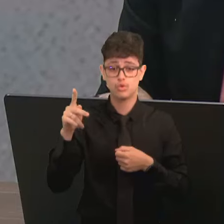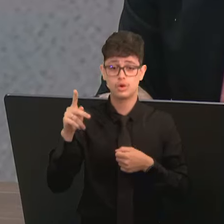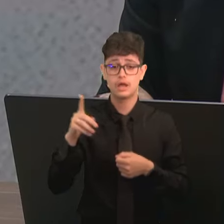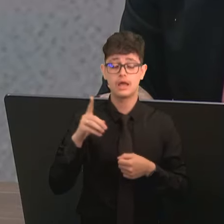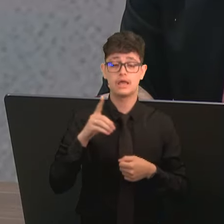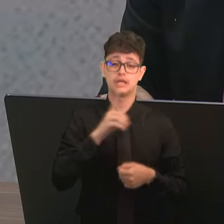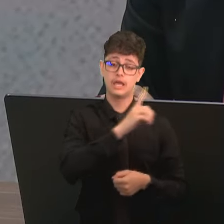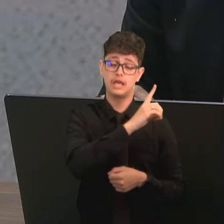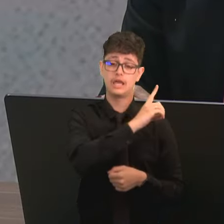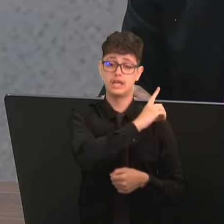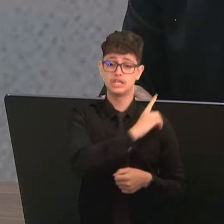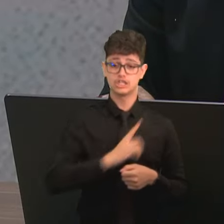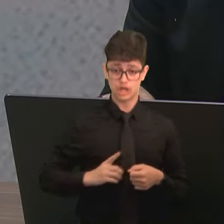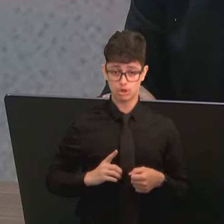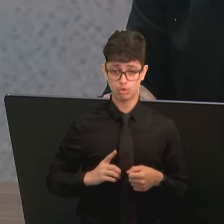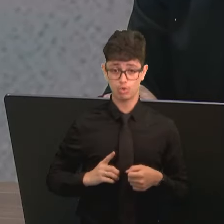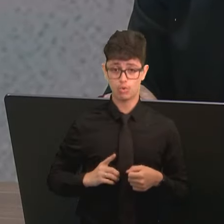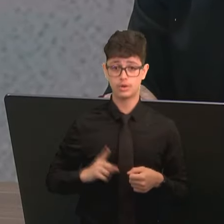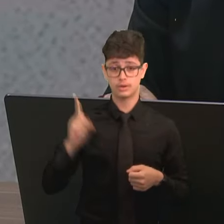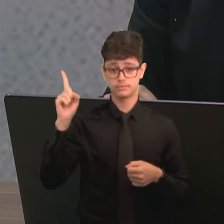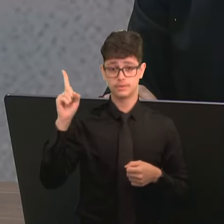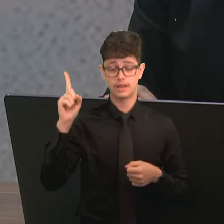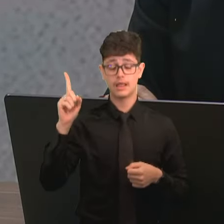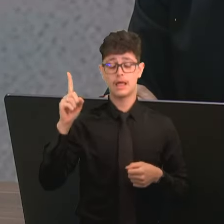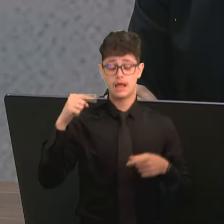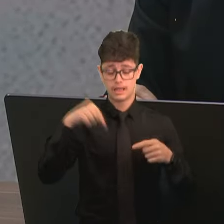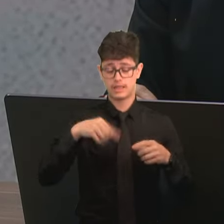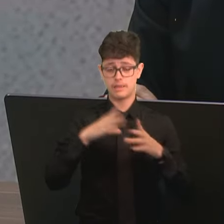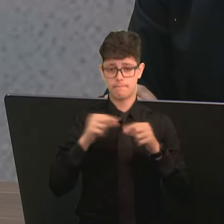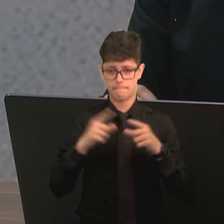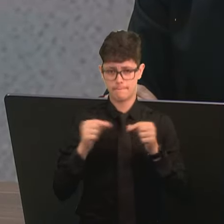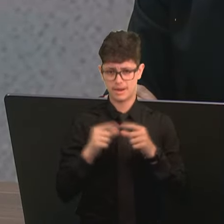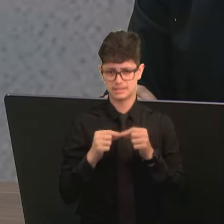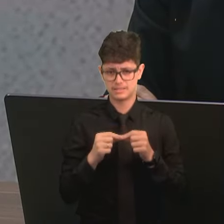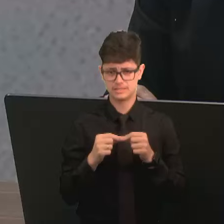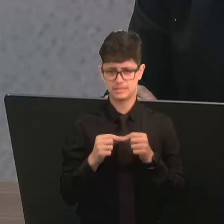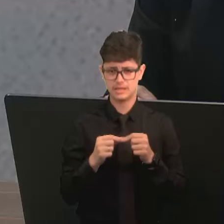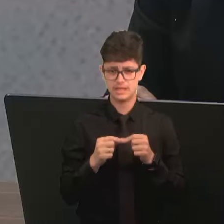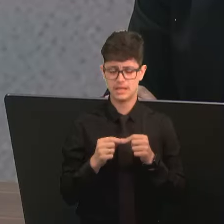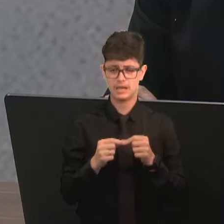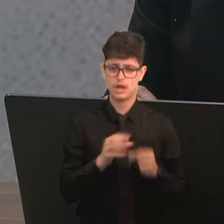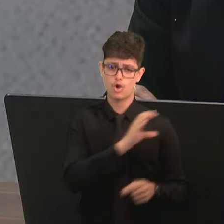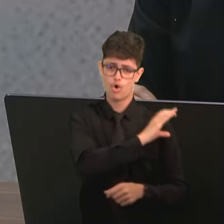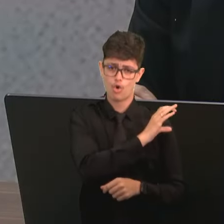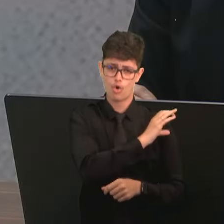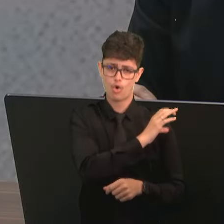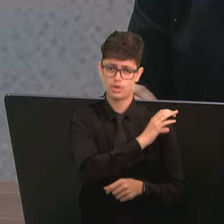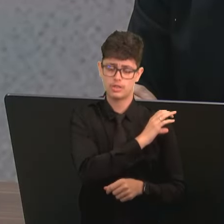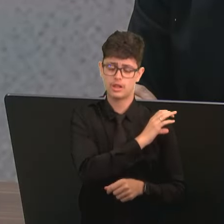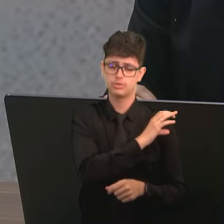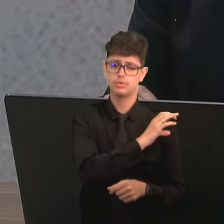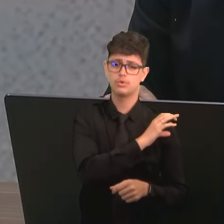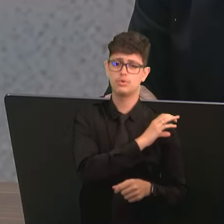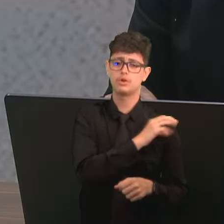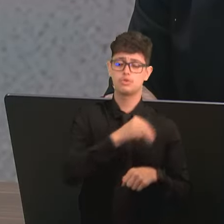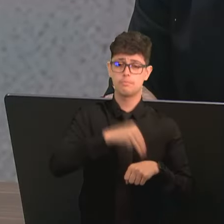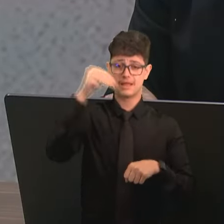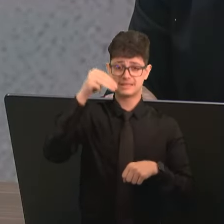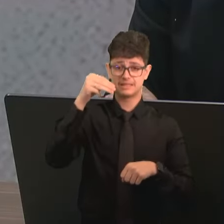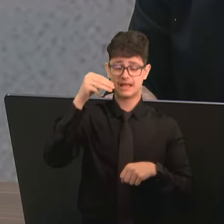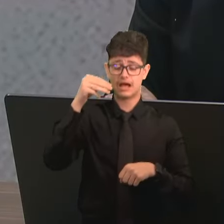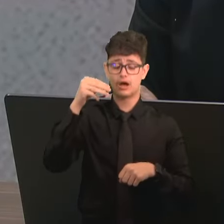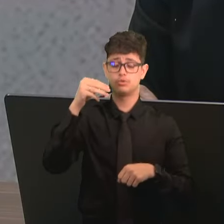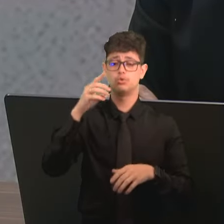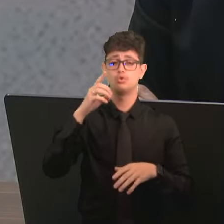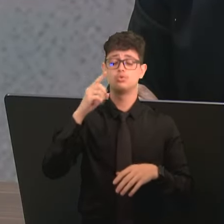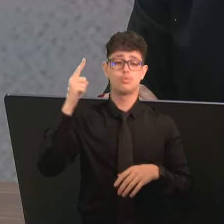del Centro de Derecho Internet Sociedad de IDP, acá de Brasilia, coordinadora de maestría profesional en Derecho en el IDP, profesora de